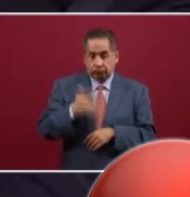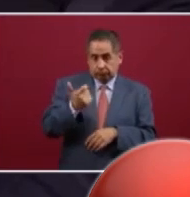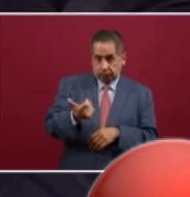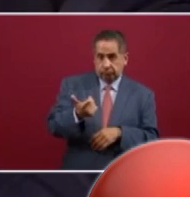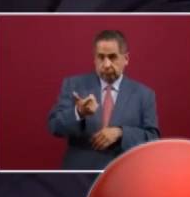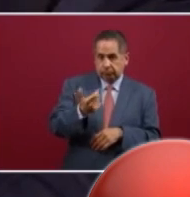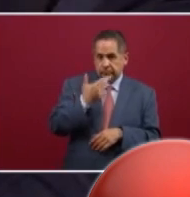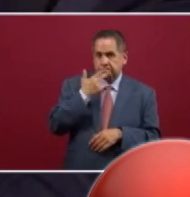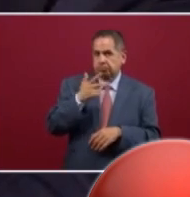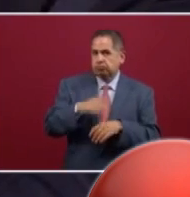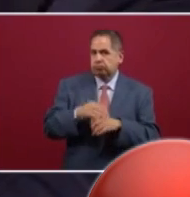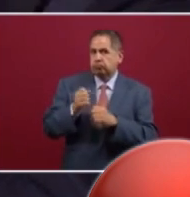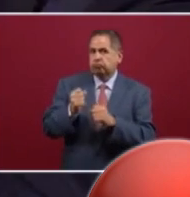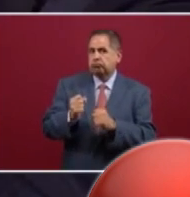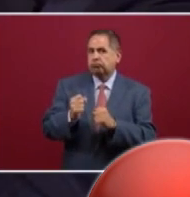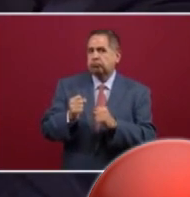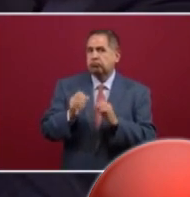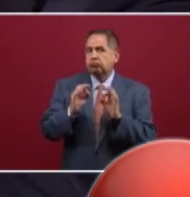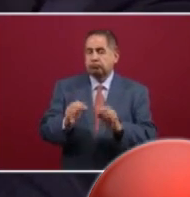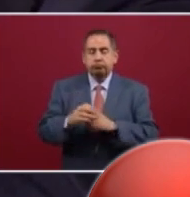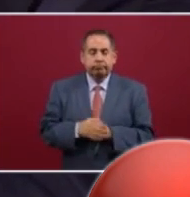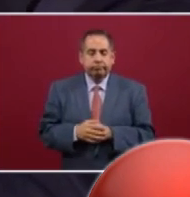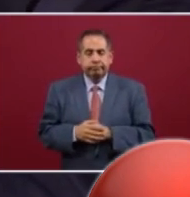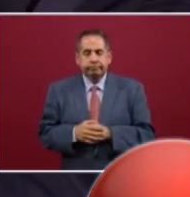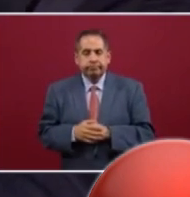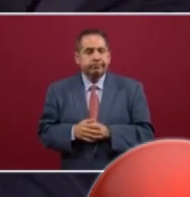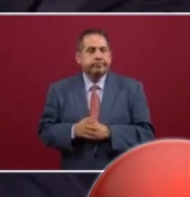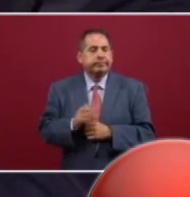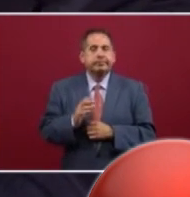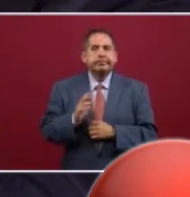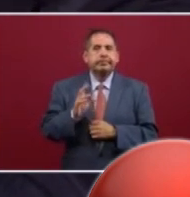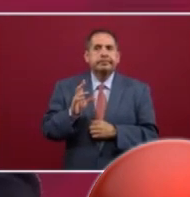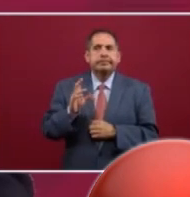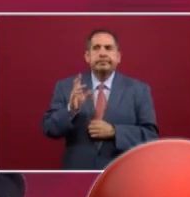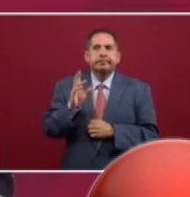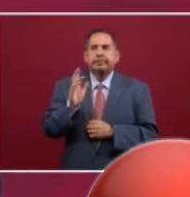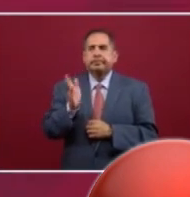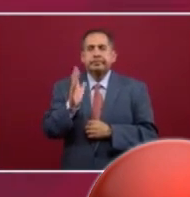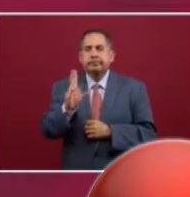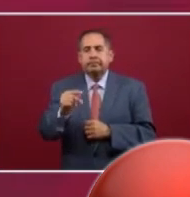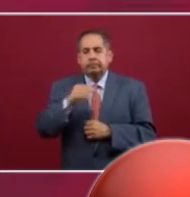moneda, se disipó la